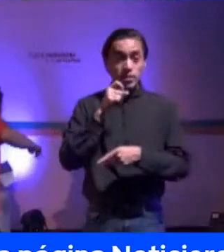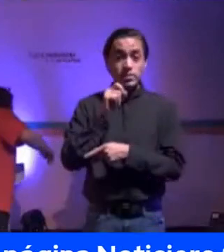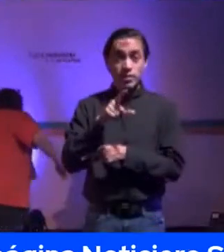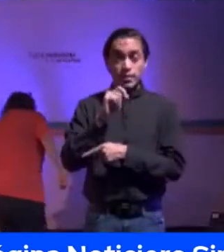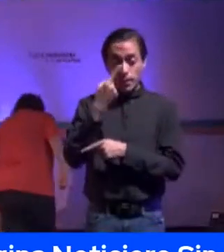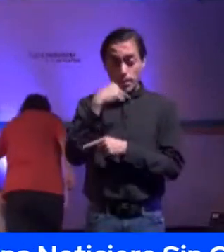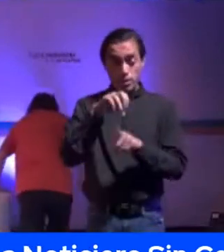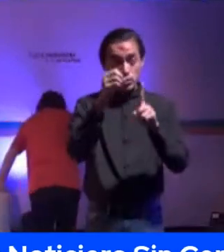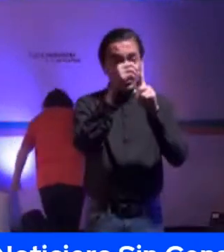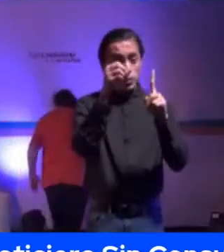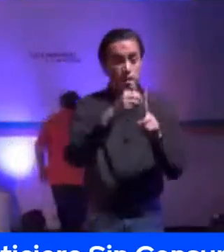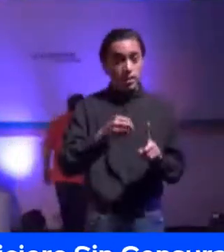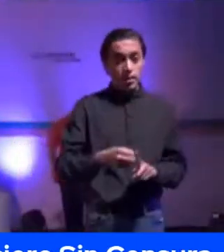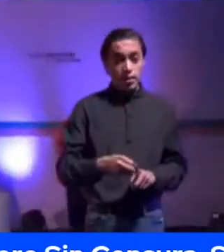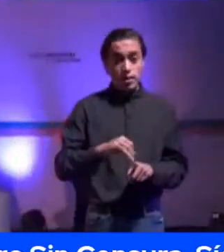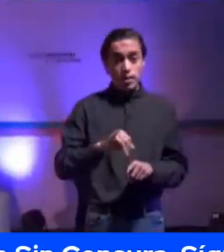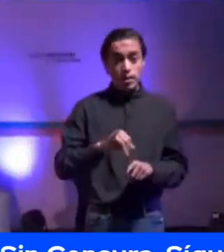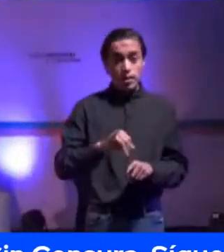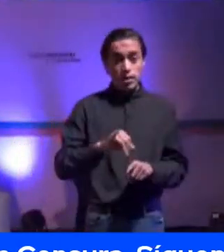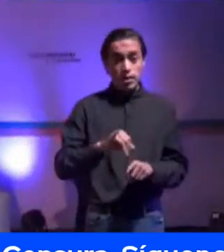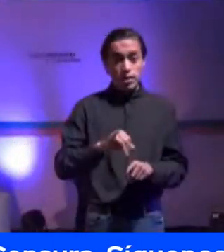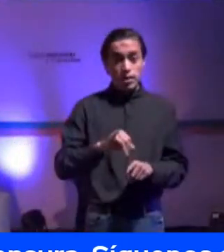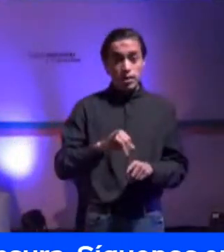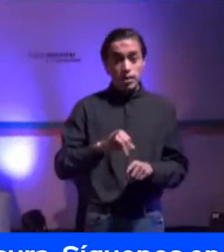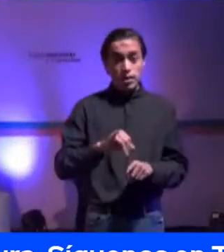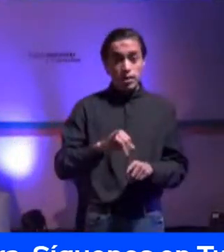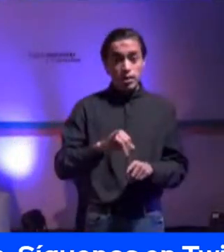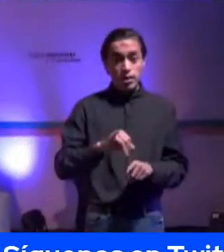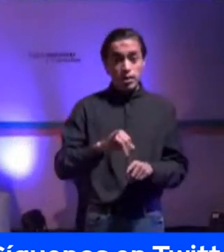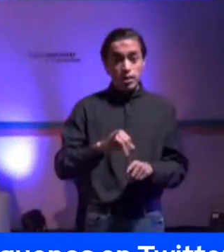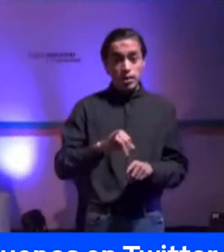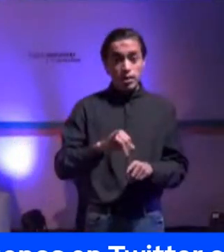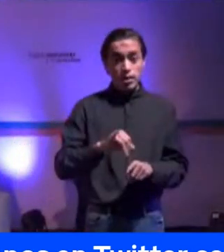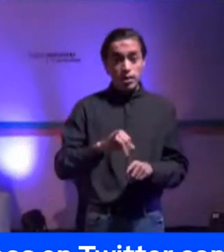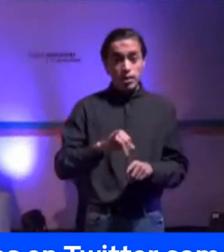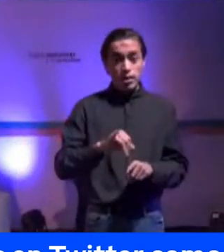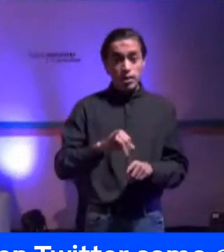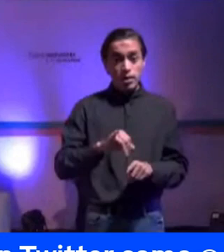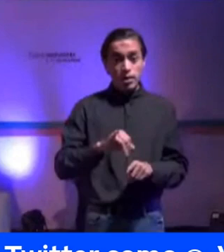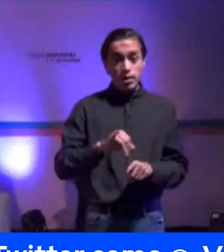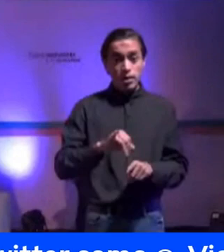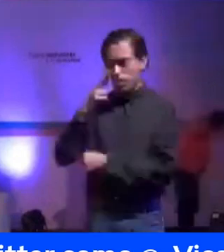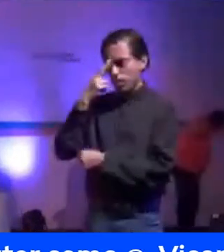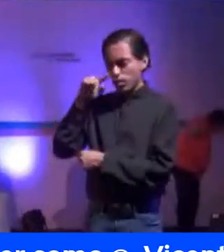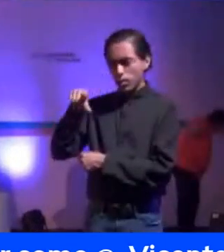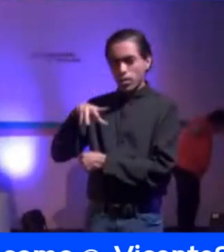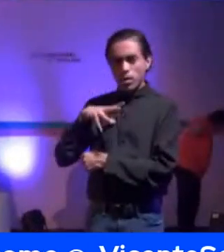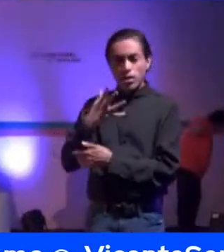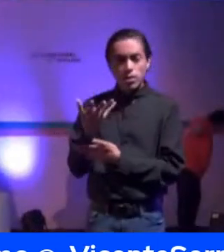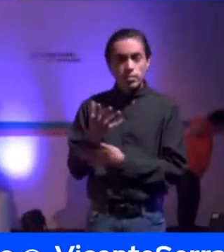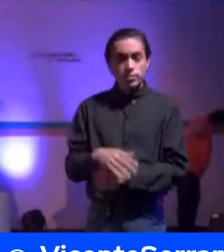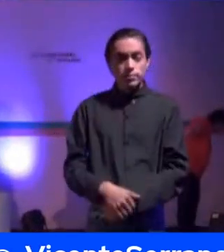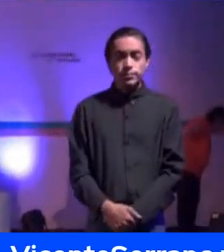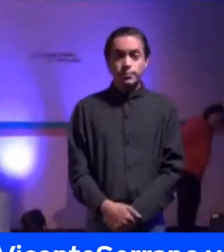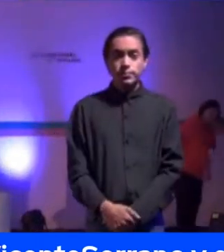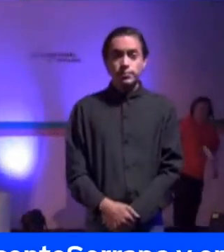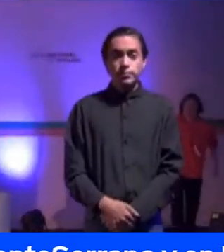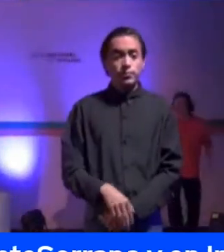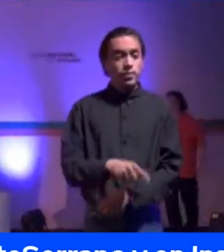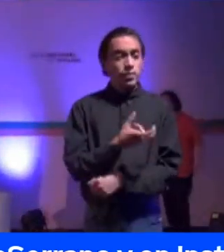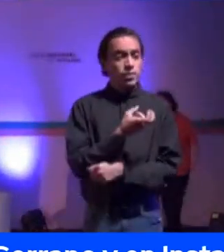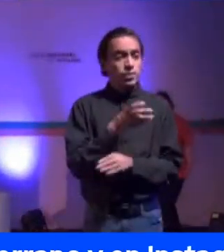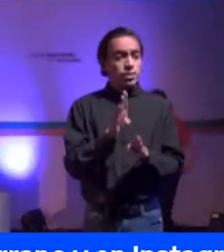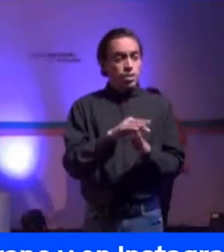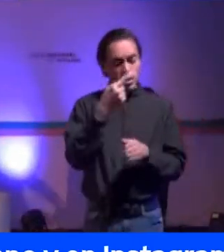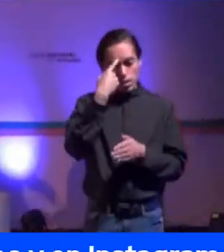que se organicen, por favor. Sobre Hanks, que estaba por aquí ahorita, que ya no está. Pasó. que ponen. ¿Dónde anda? Por ahí le cerraron